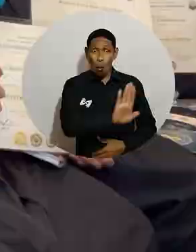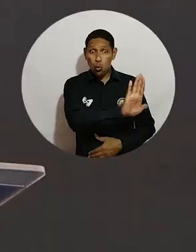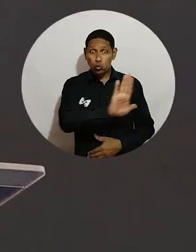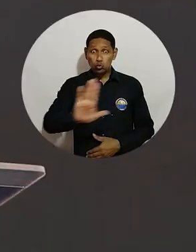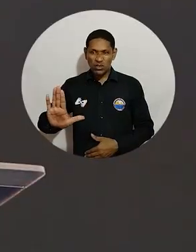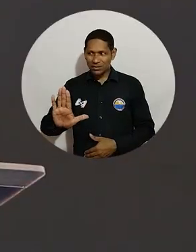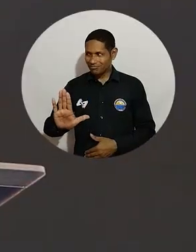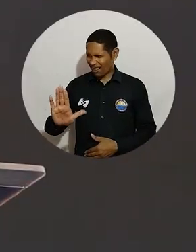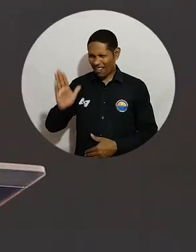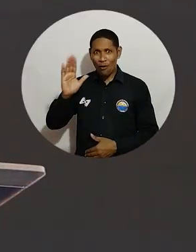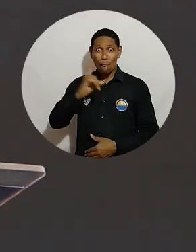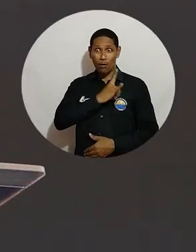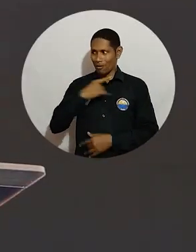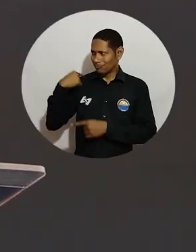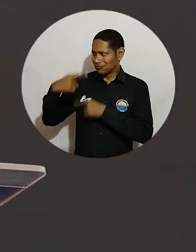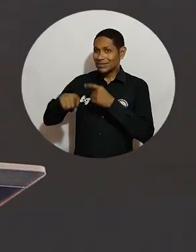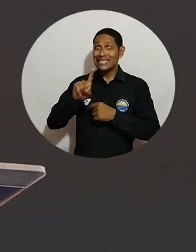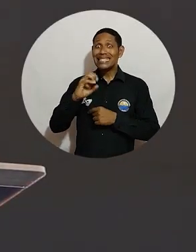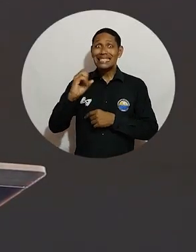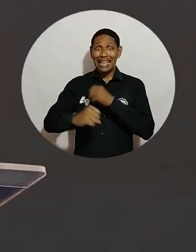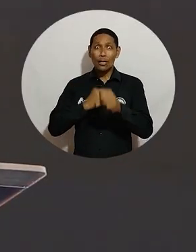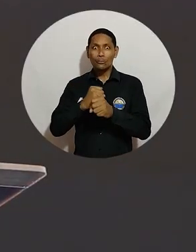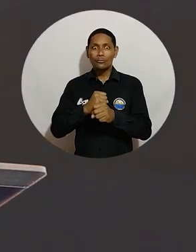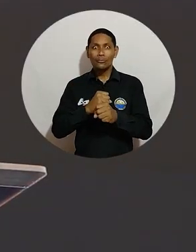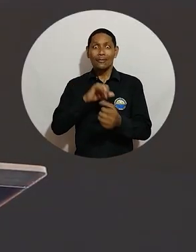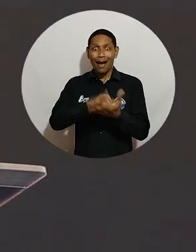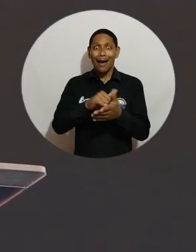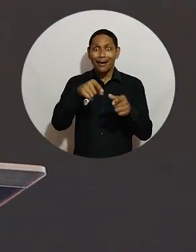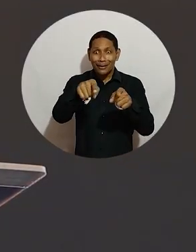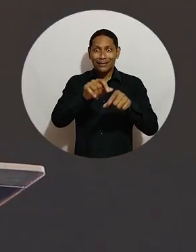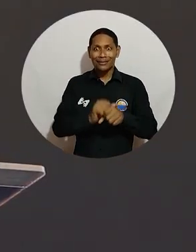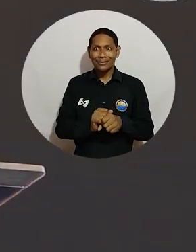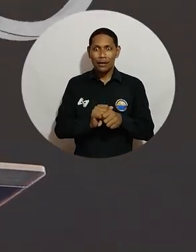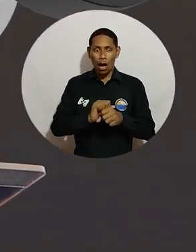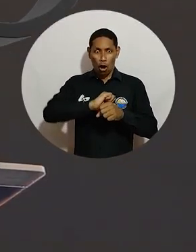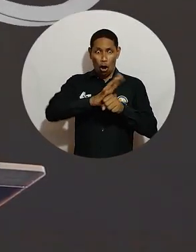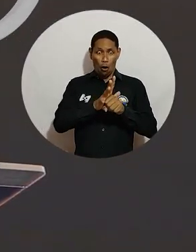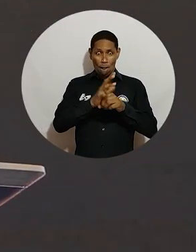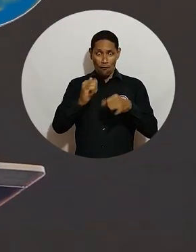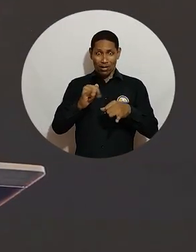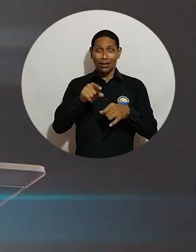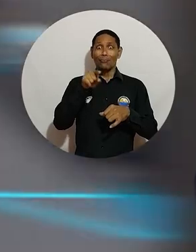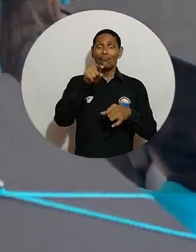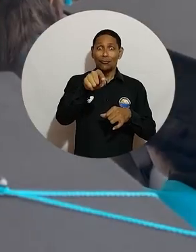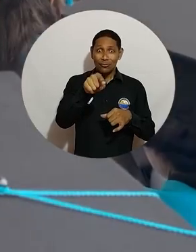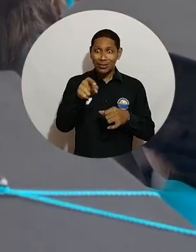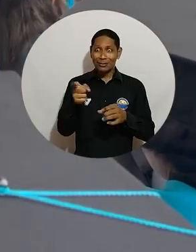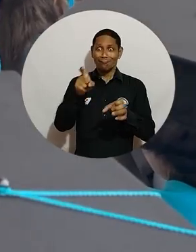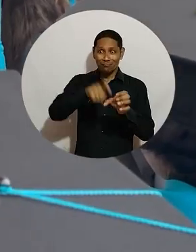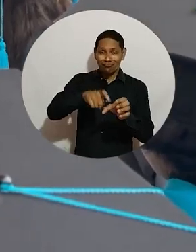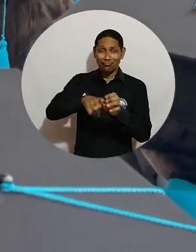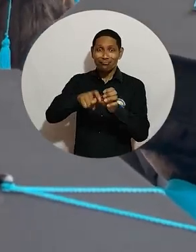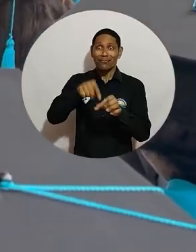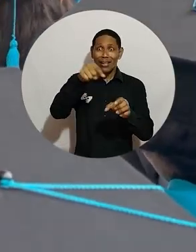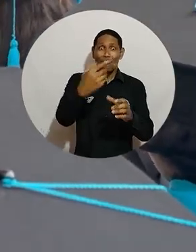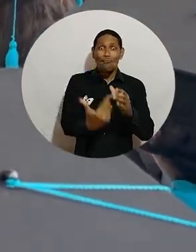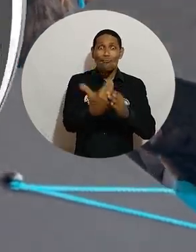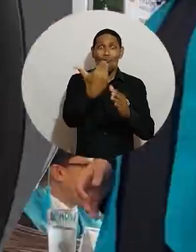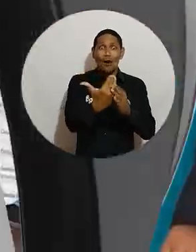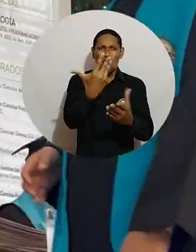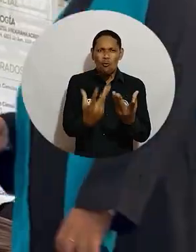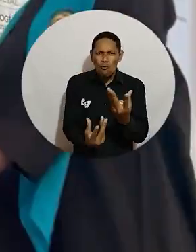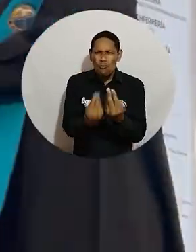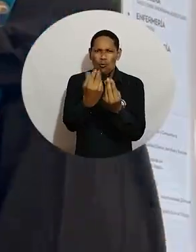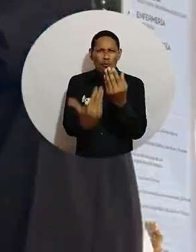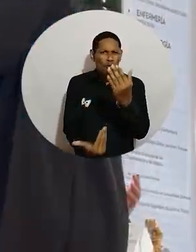Ustedes son la generación de los 60 años de la universidad, son la generación que volvió después de la pandemia, son una